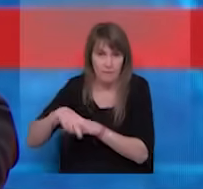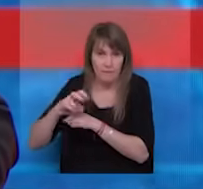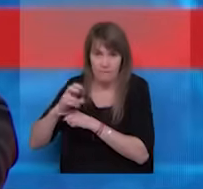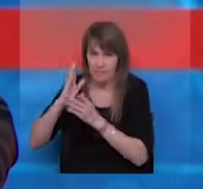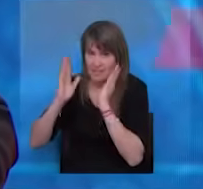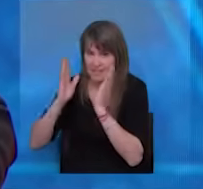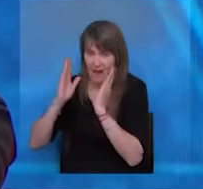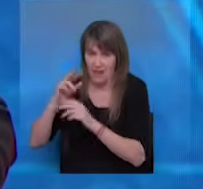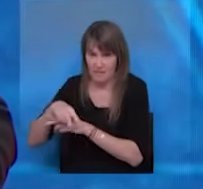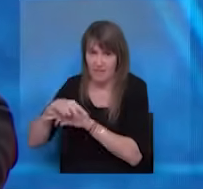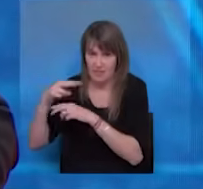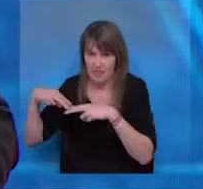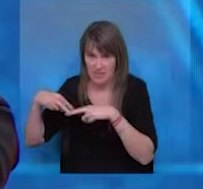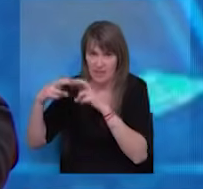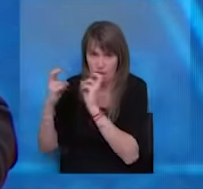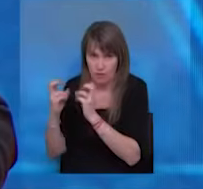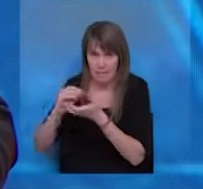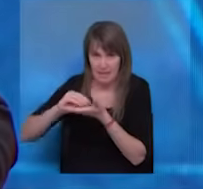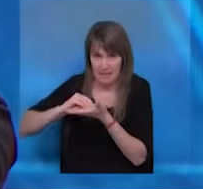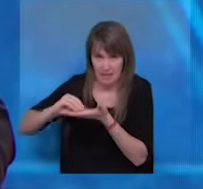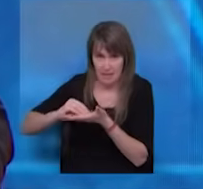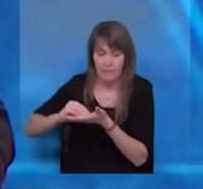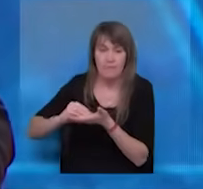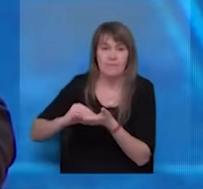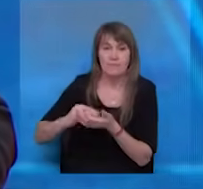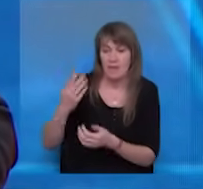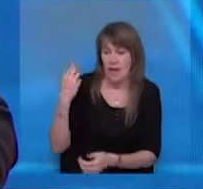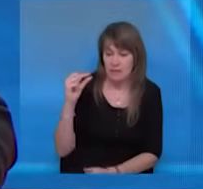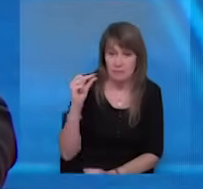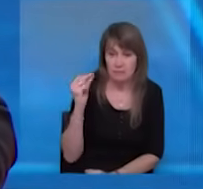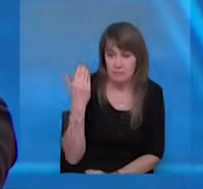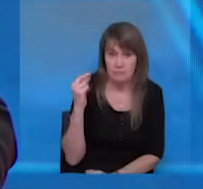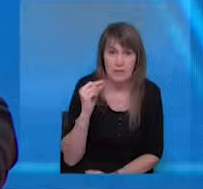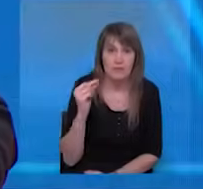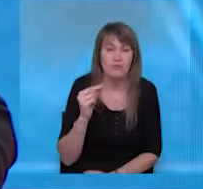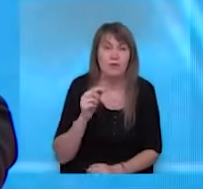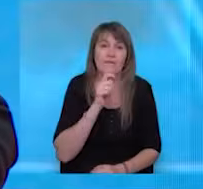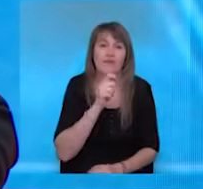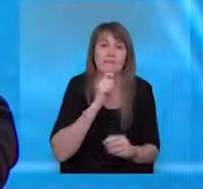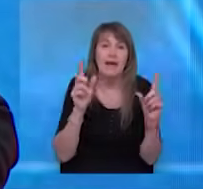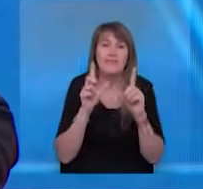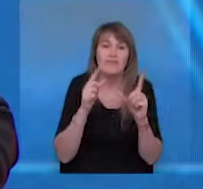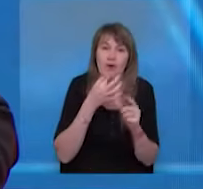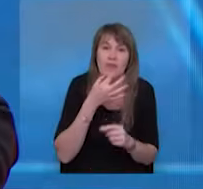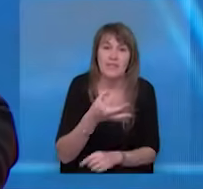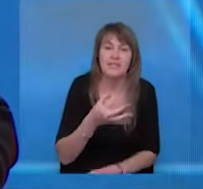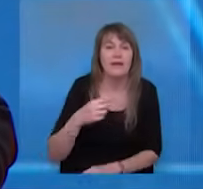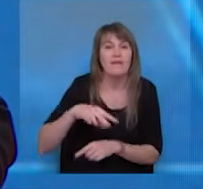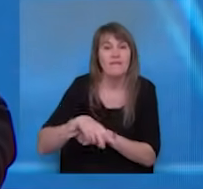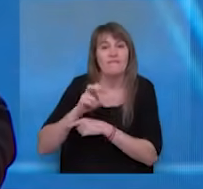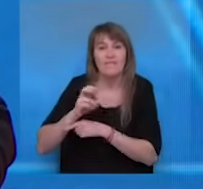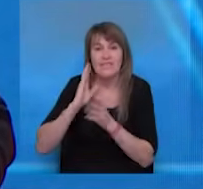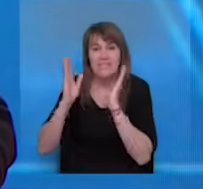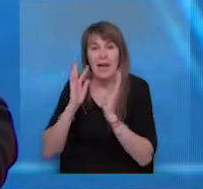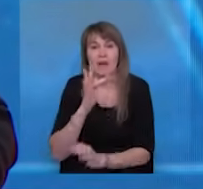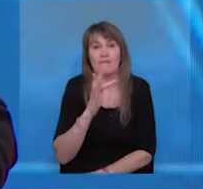eh se hizo una investigación administrativa y hoy mismo hace un rato lo salió en el informativo recién la fiscal Mónica